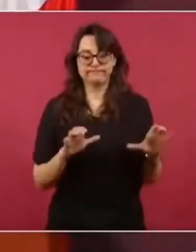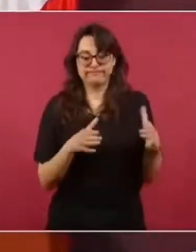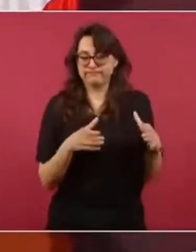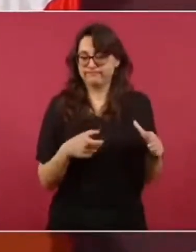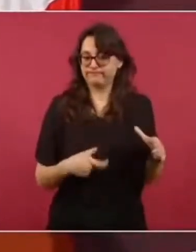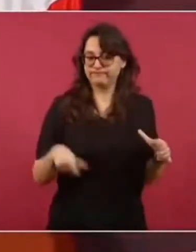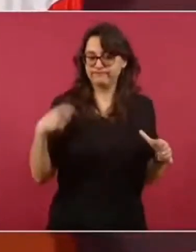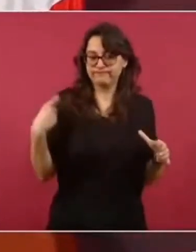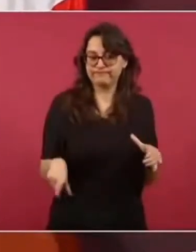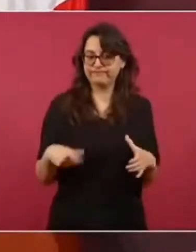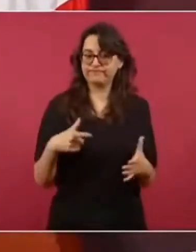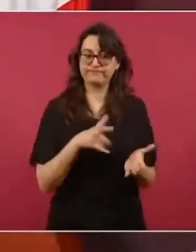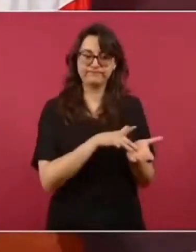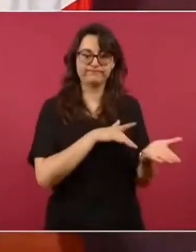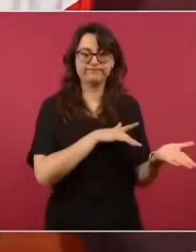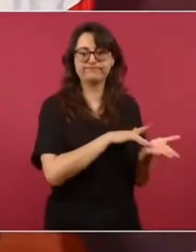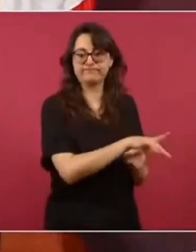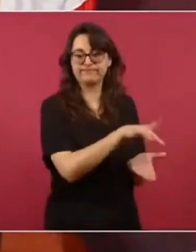élite